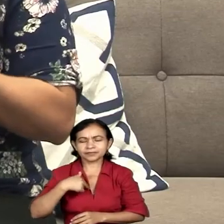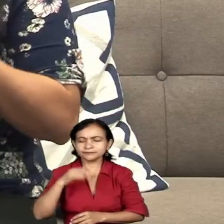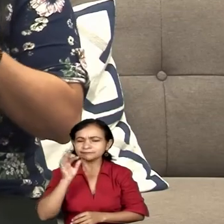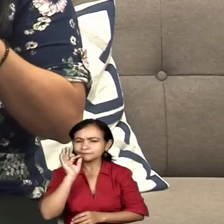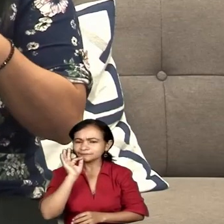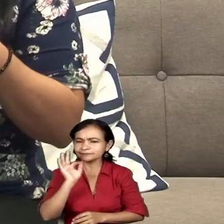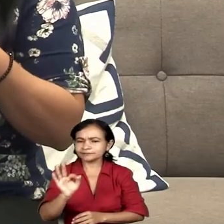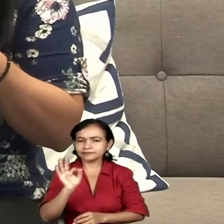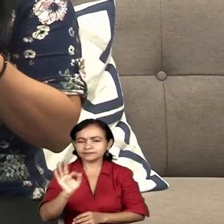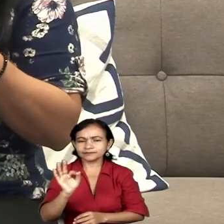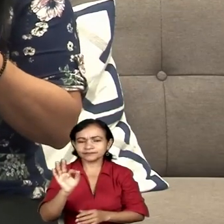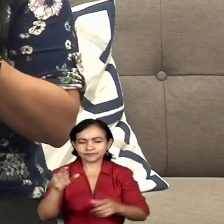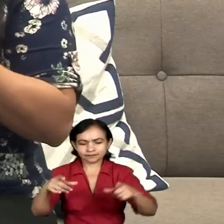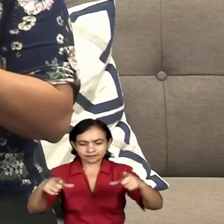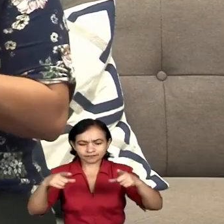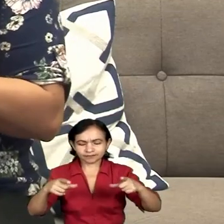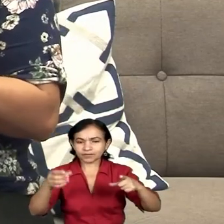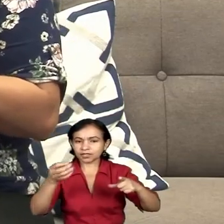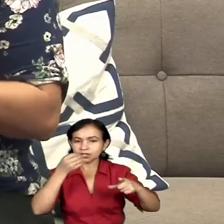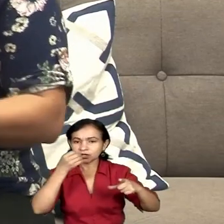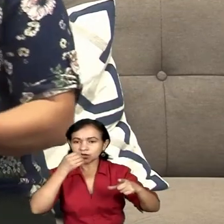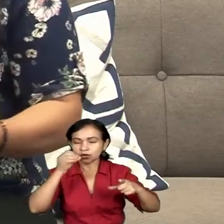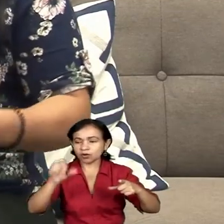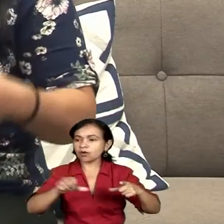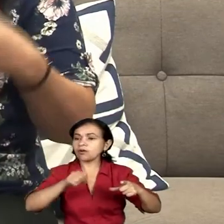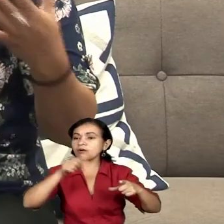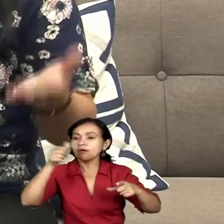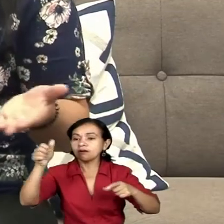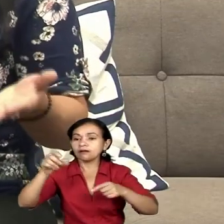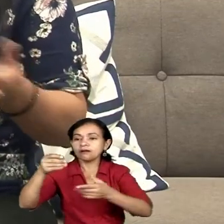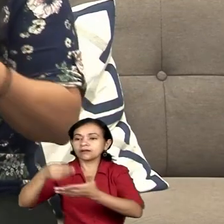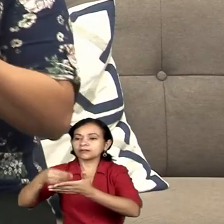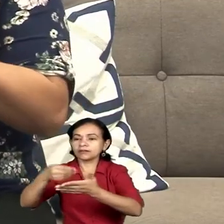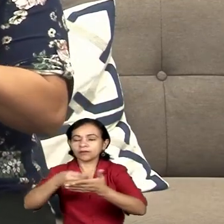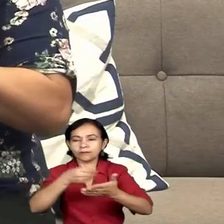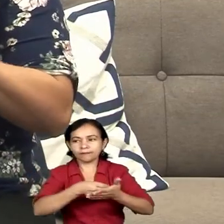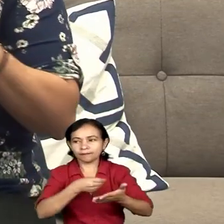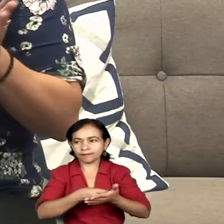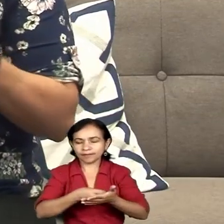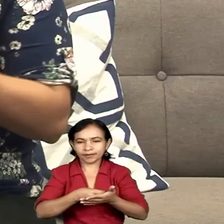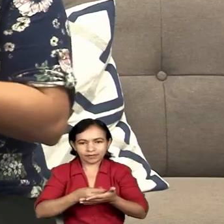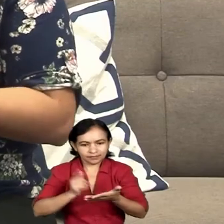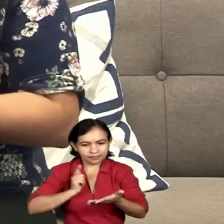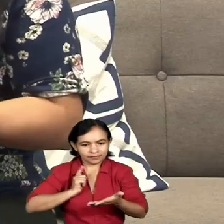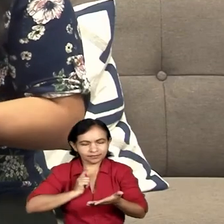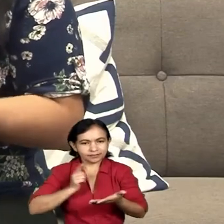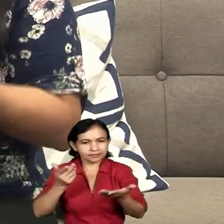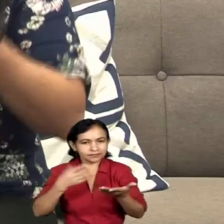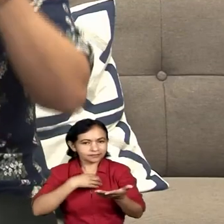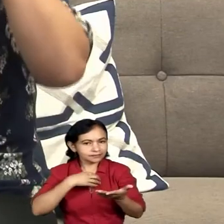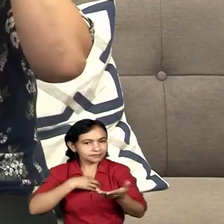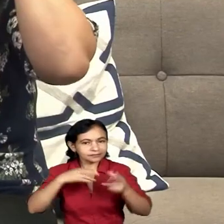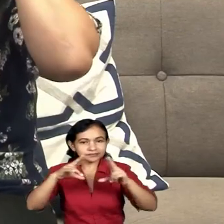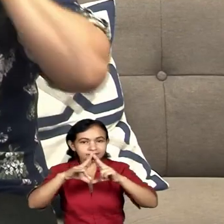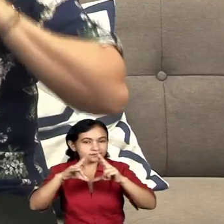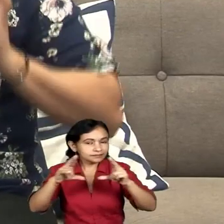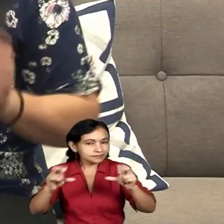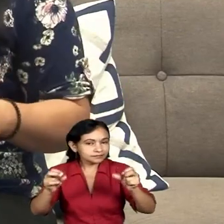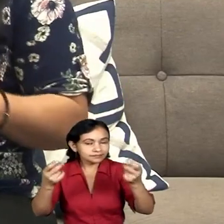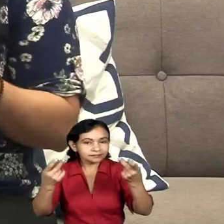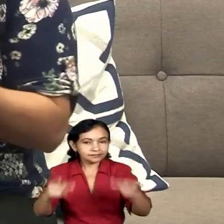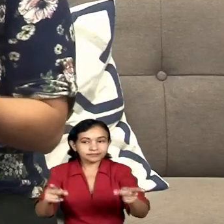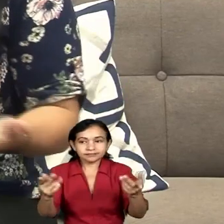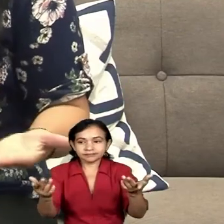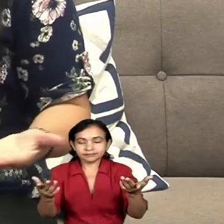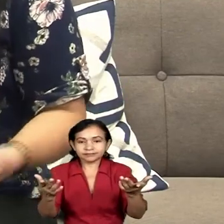y platillo y no tenés que ir a otro lado a comprar cosas que tal vez no son nuestras,